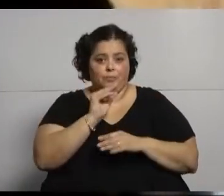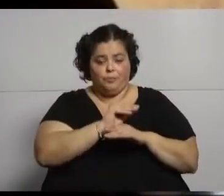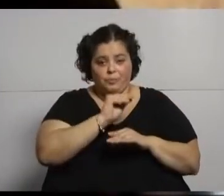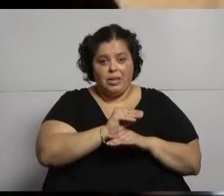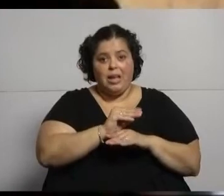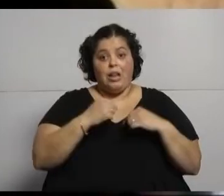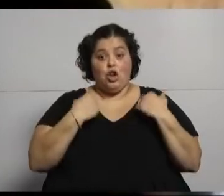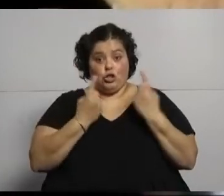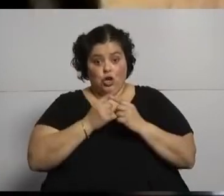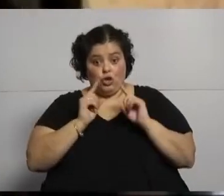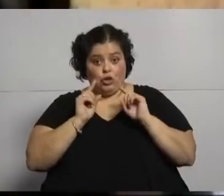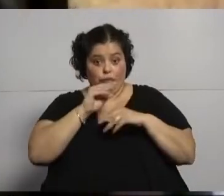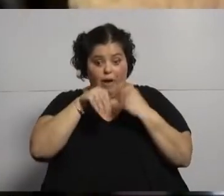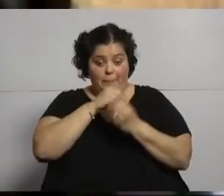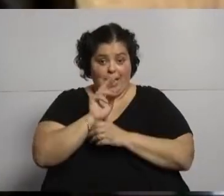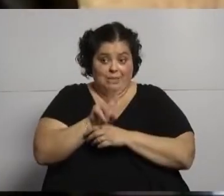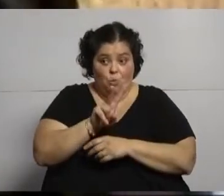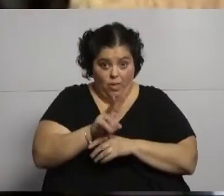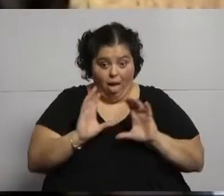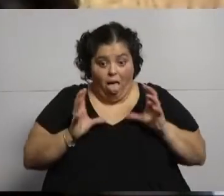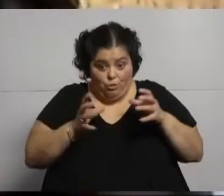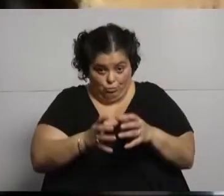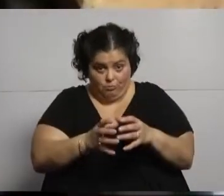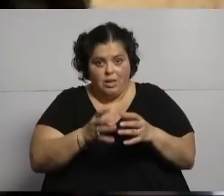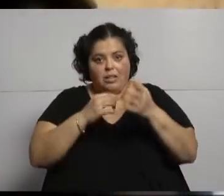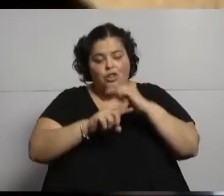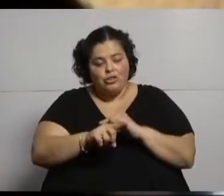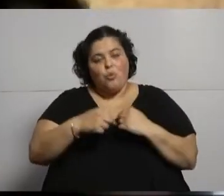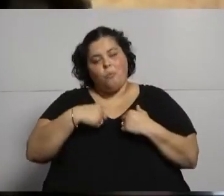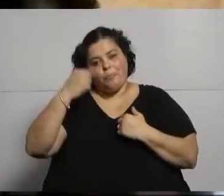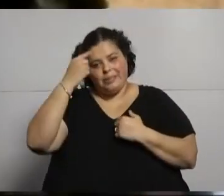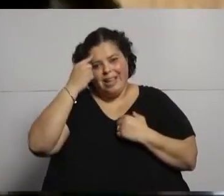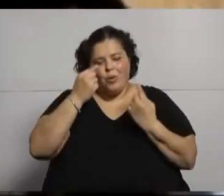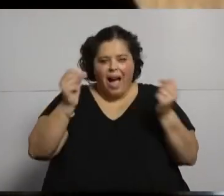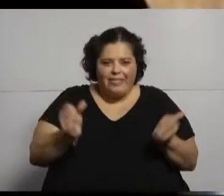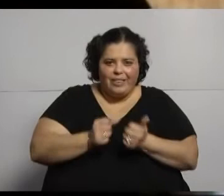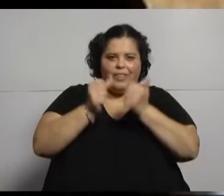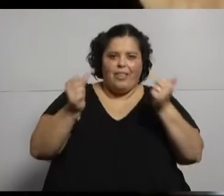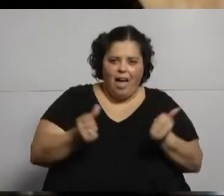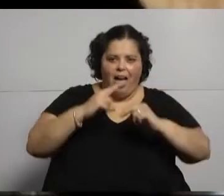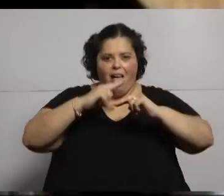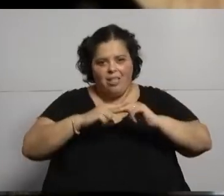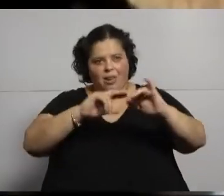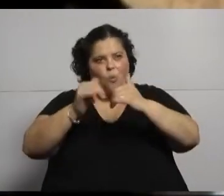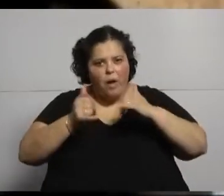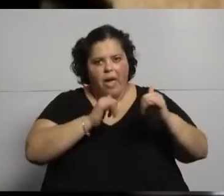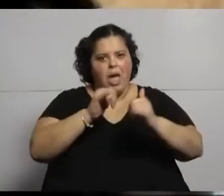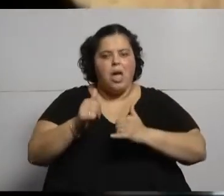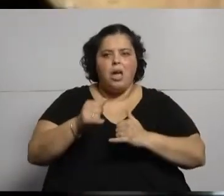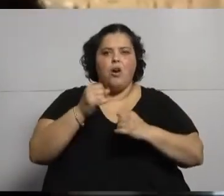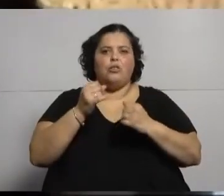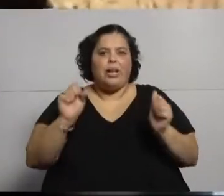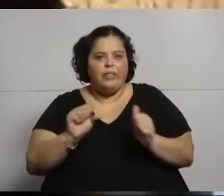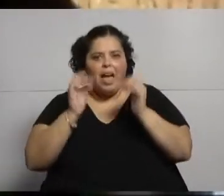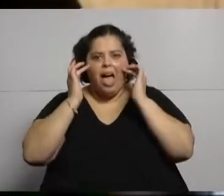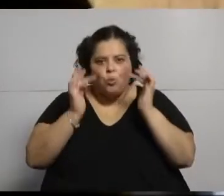familias y cuidados. Entonces, mientras íbamos pensando todas estas actividades virtuales, todas estas actividades lúdicas, todas estas actividades